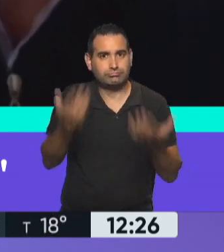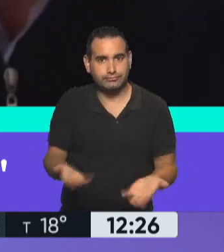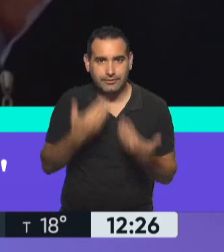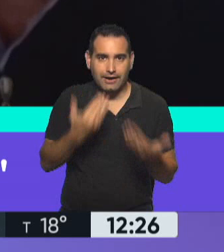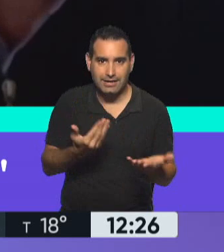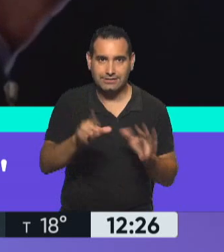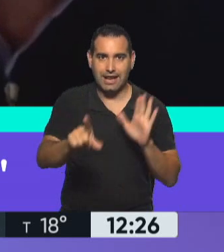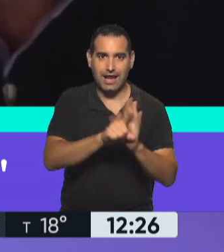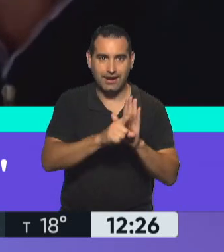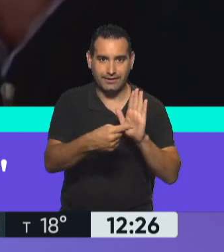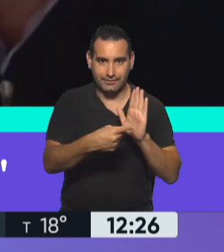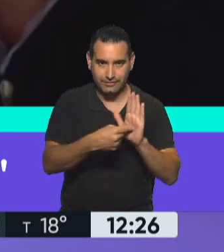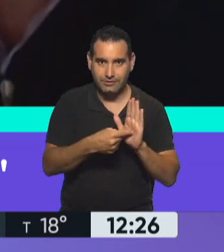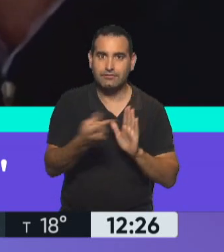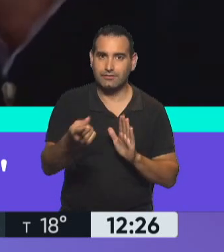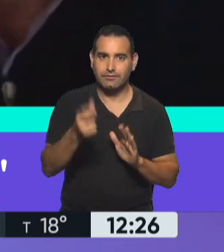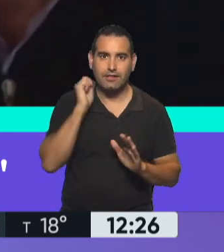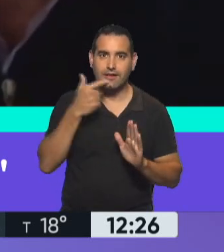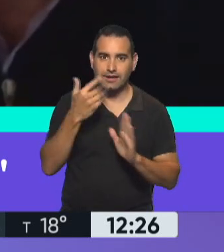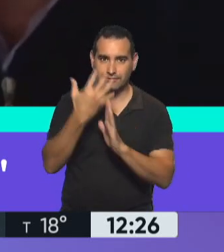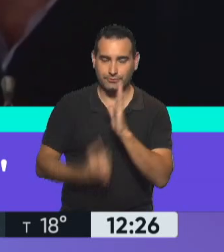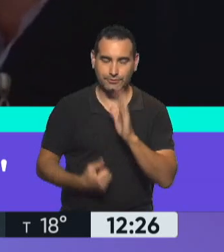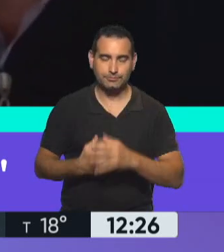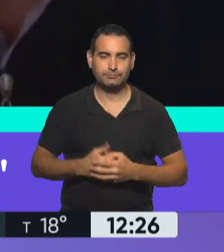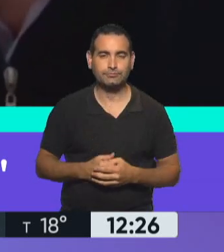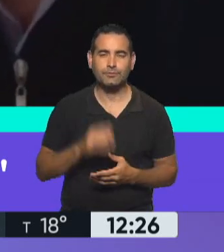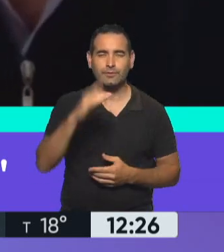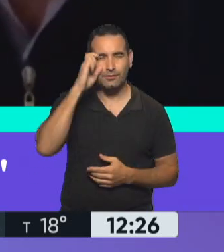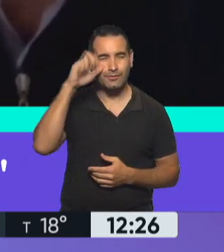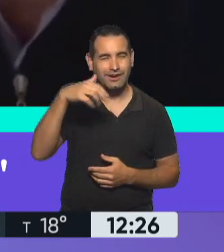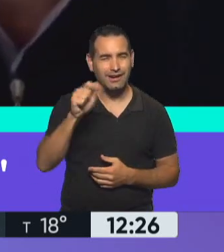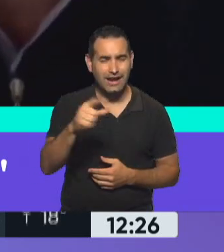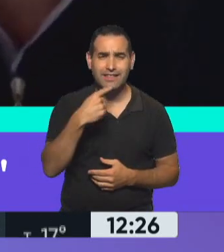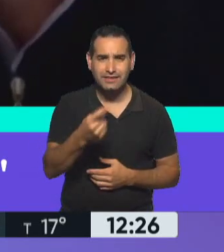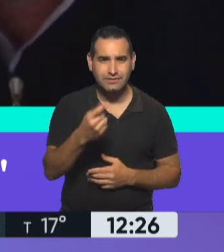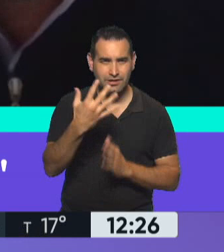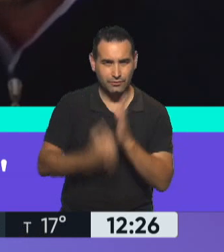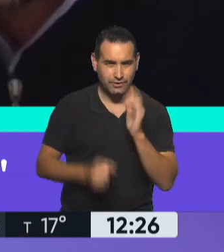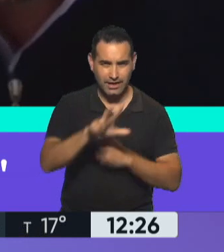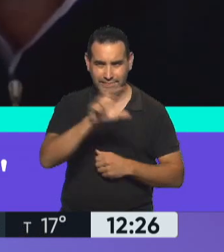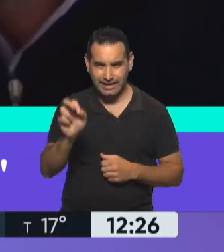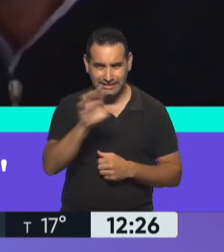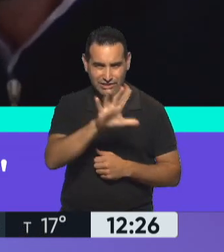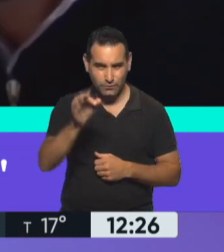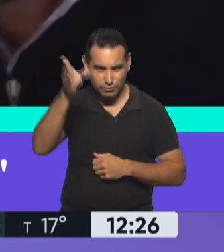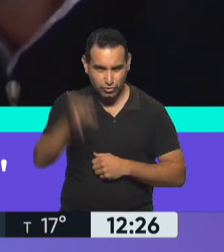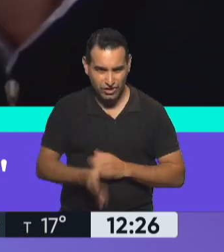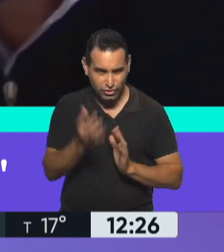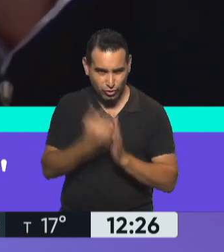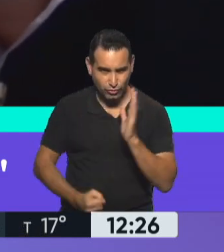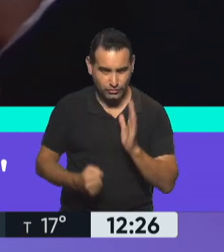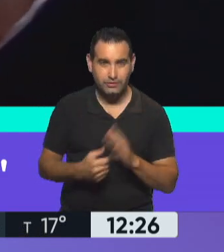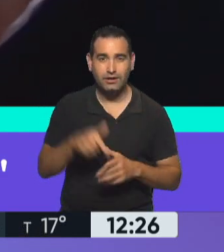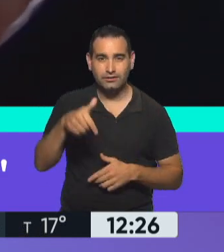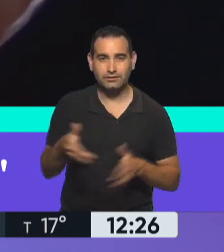beneficiada con este proyecto de ley. Bernal, hablamos de una reducción de un 30 y un 50%. Está aquí con